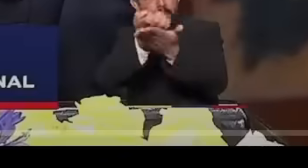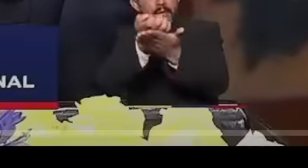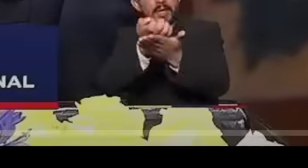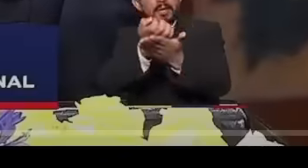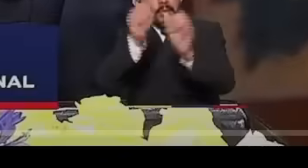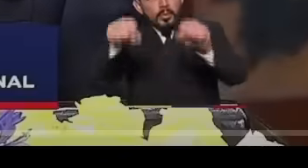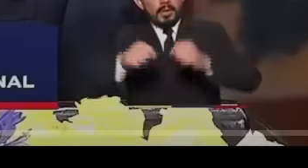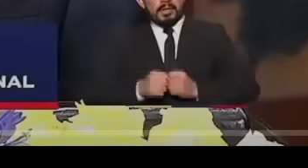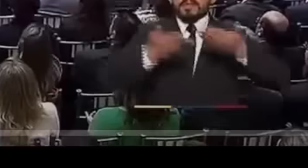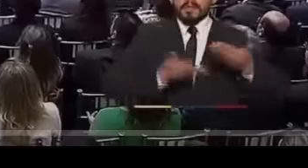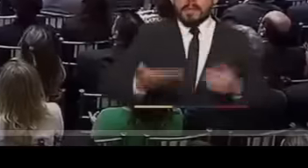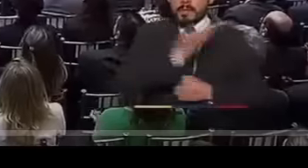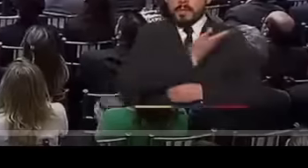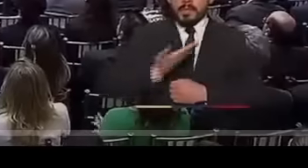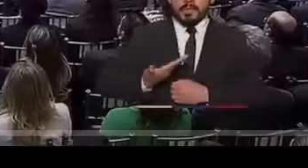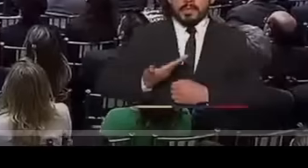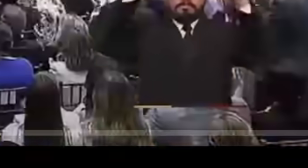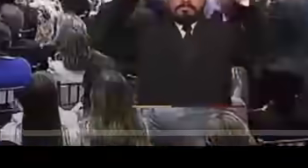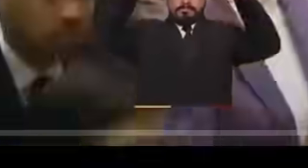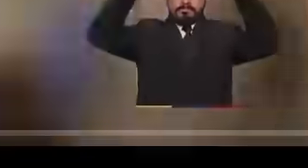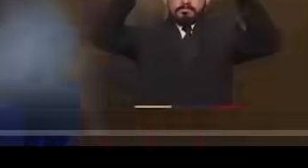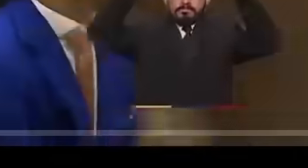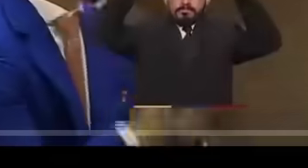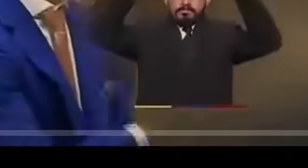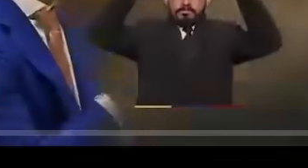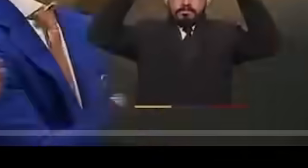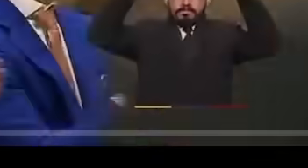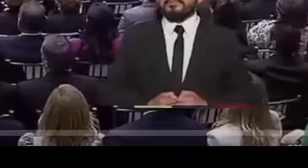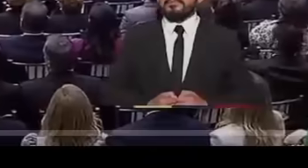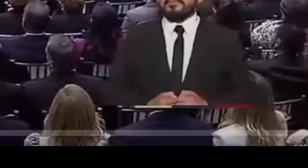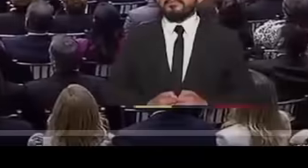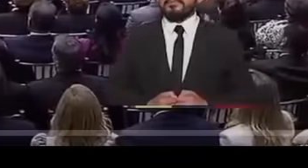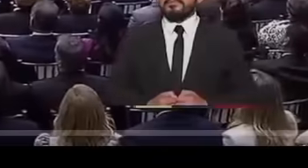Bueno. En que el Estado regule constitucional de la República. Te man habló más, ¿no?